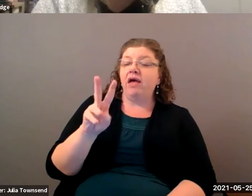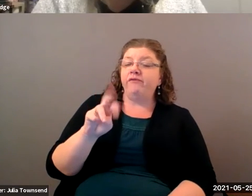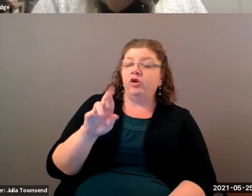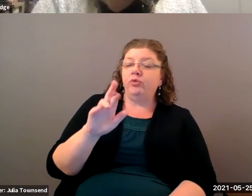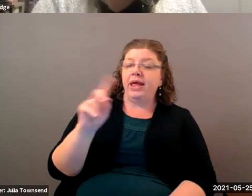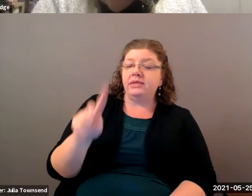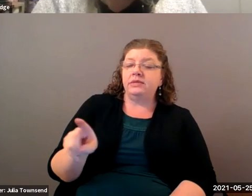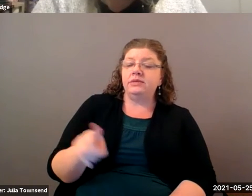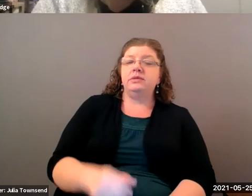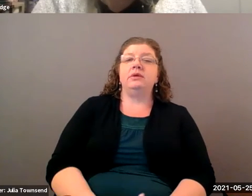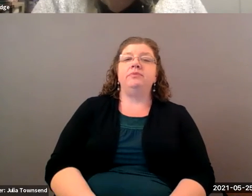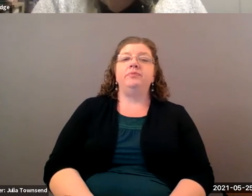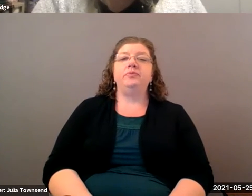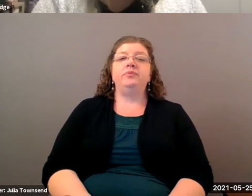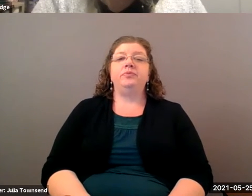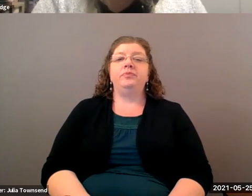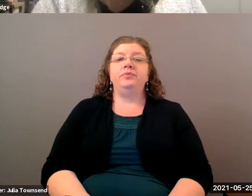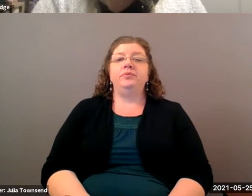Álvarez.